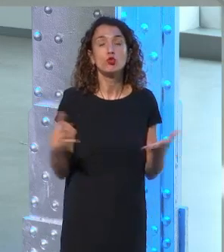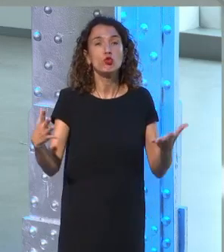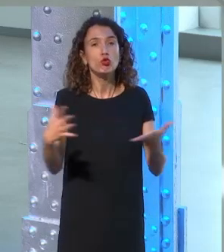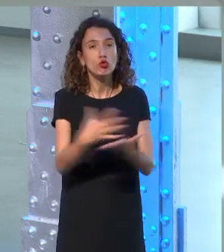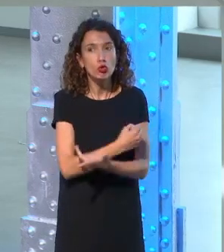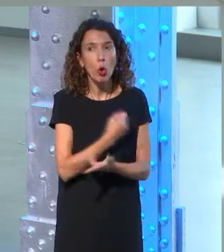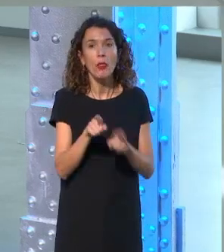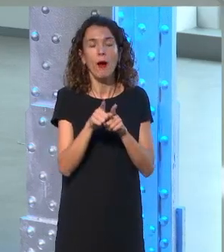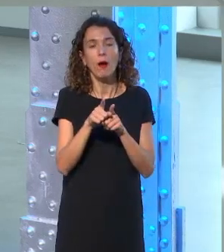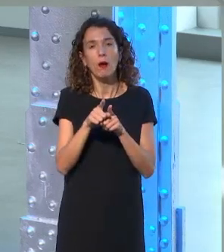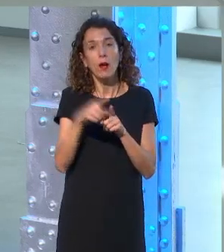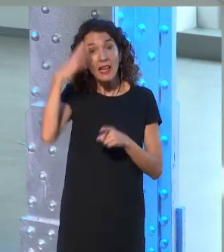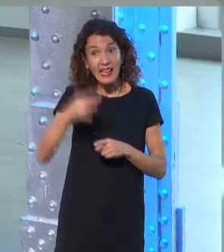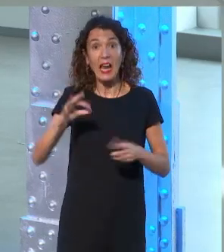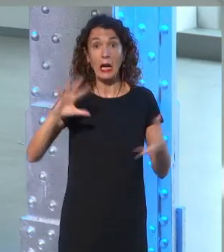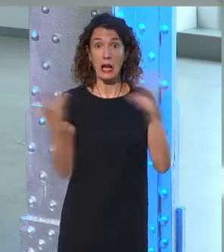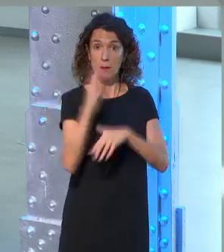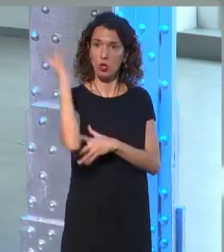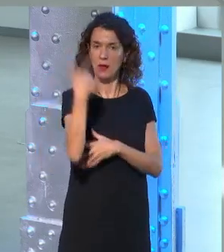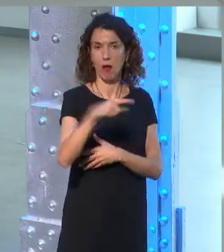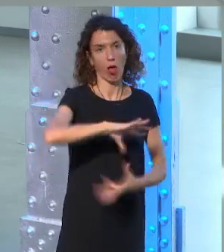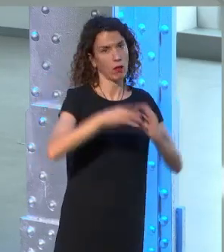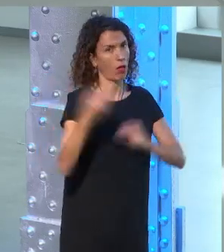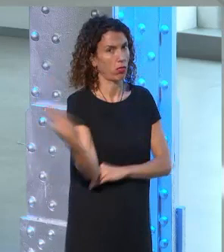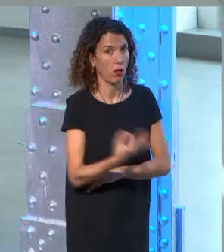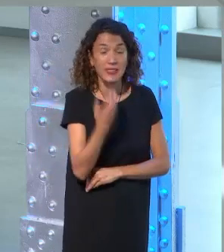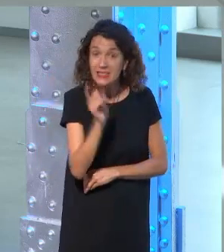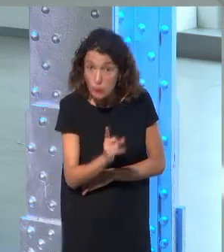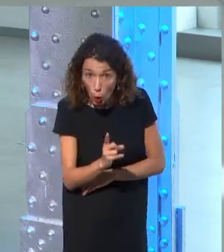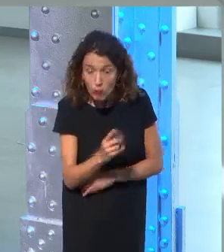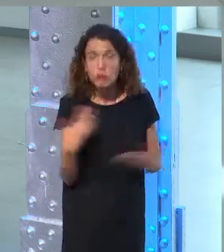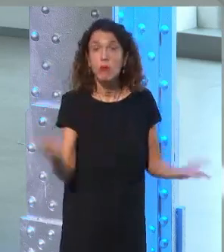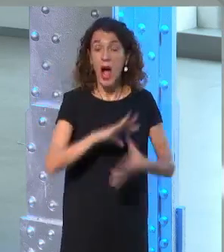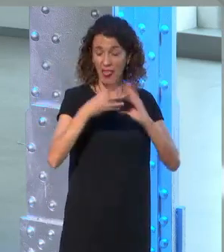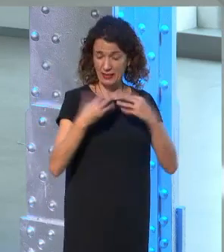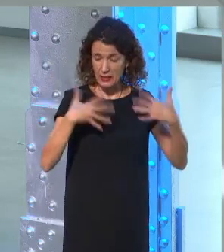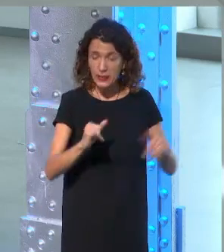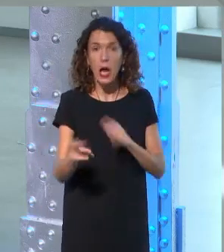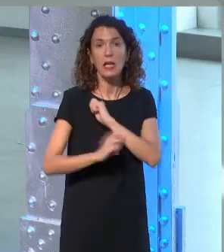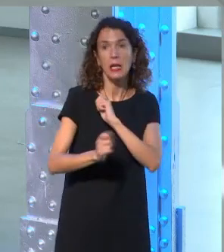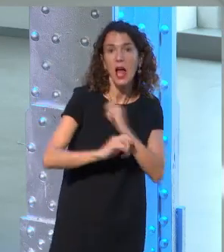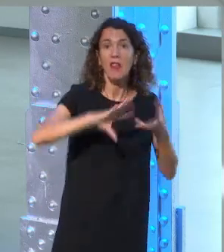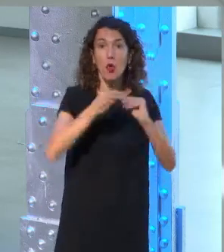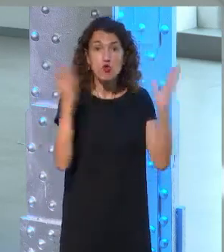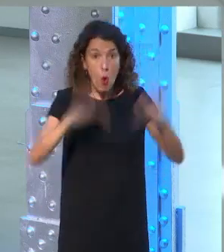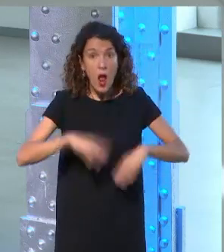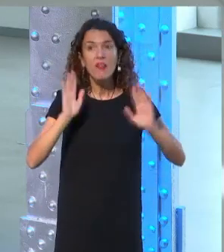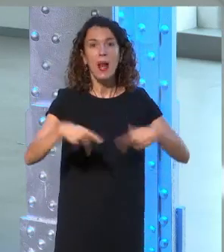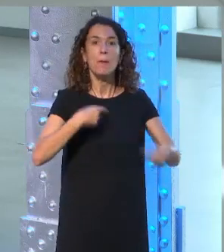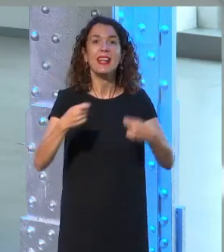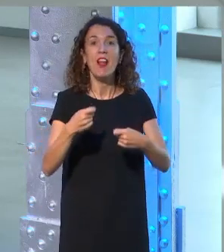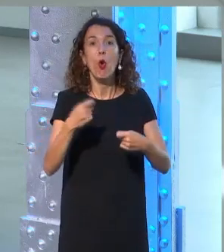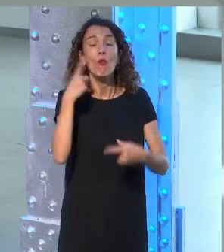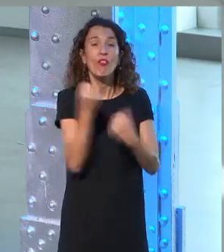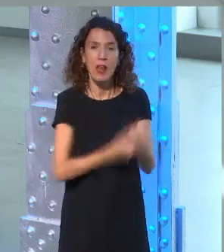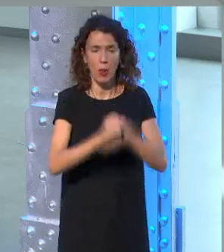Todos los que se crean el cambio climático tendrán que adaptarse y, por lo tanto, si no te adaptas y no tienes una estrategia de adaptación, el mercado